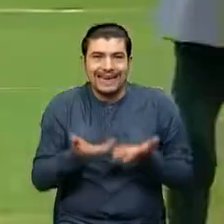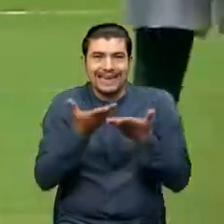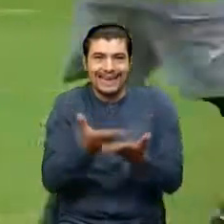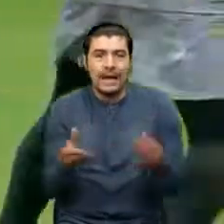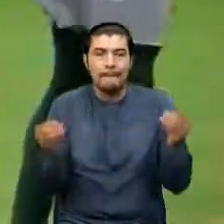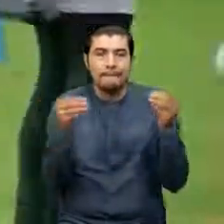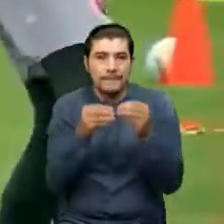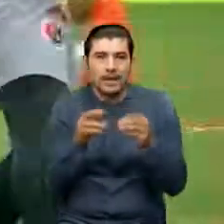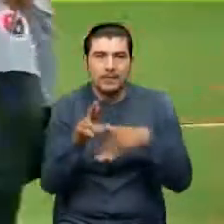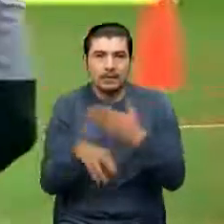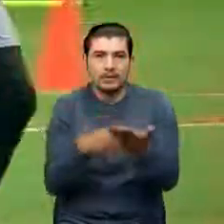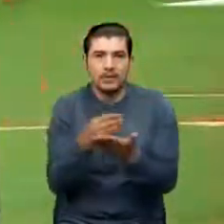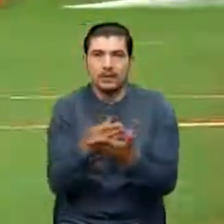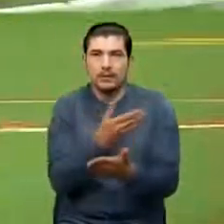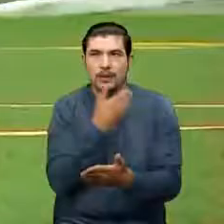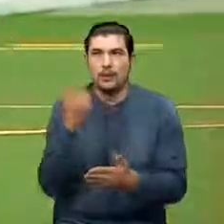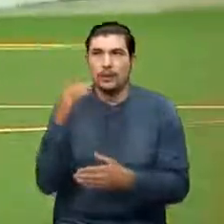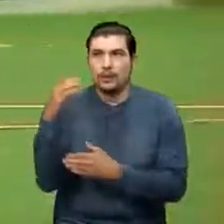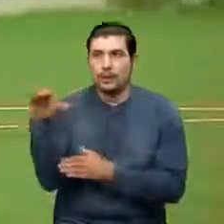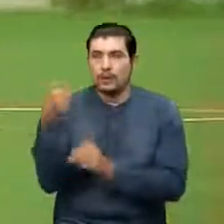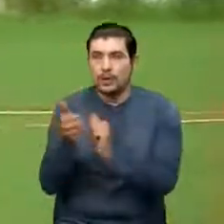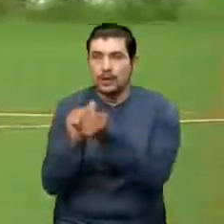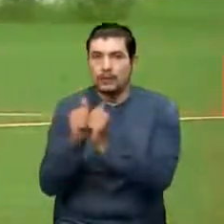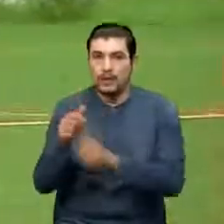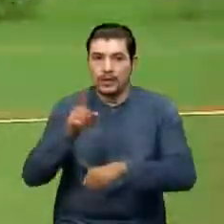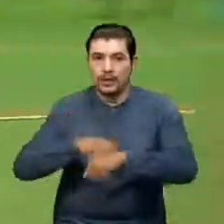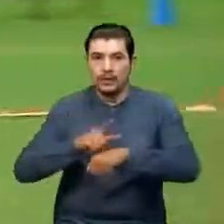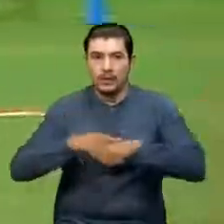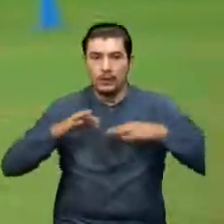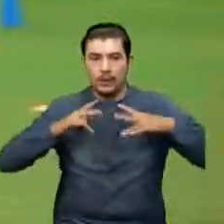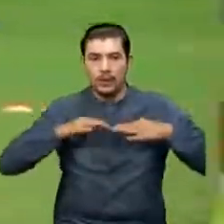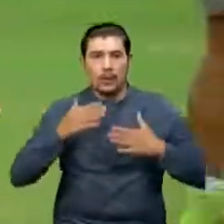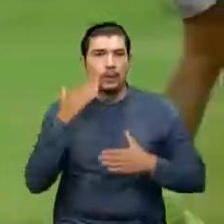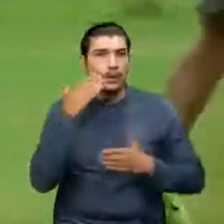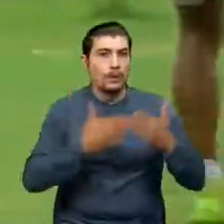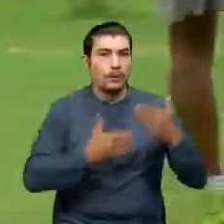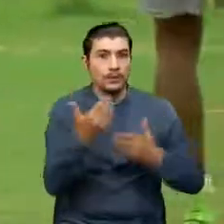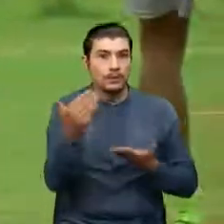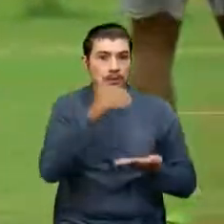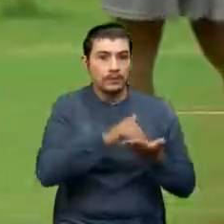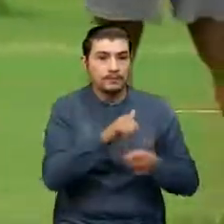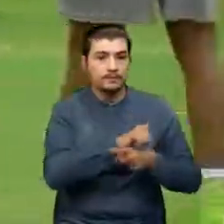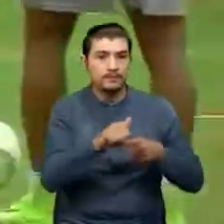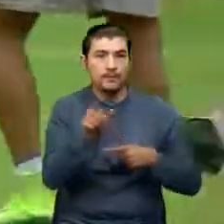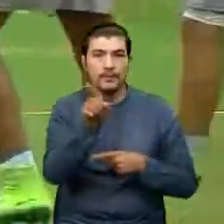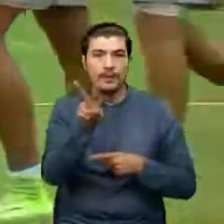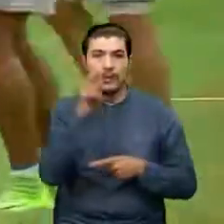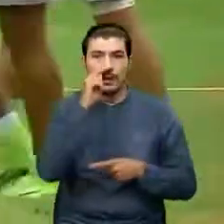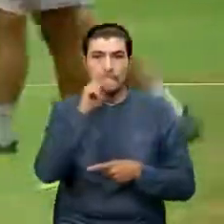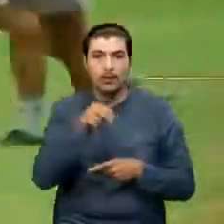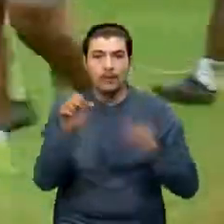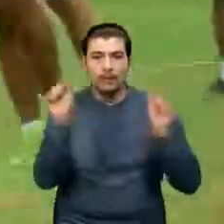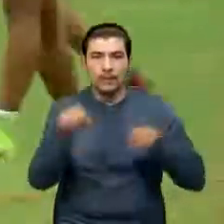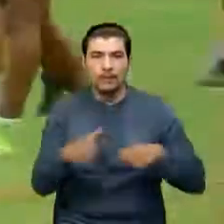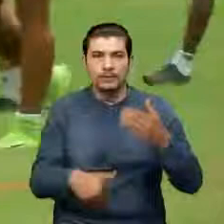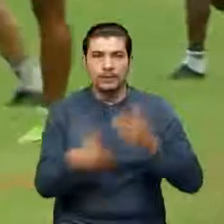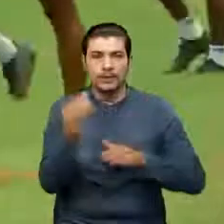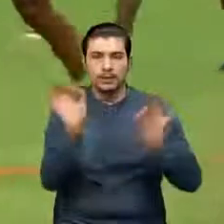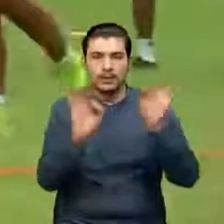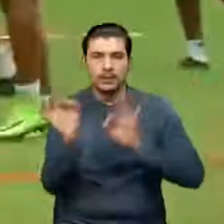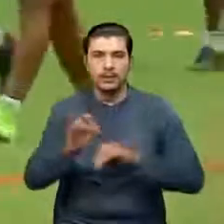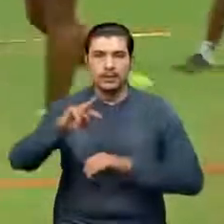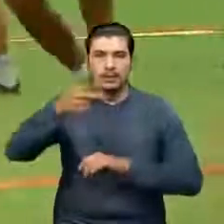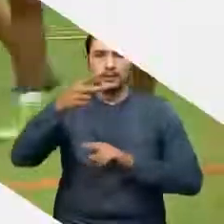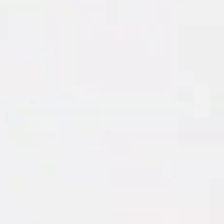semestre cúcuta deportivo tendrá un periodo de vacaciones y regresarán a prácticas el 12 de junio para preparar el segundo semestre